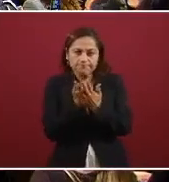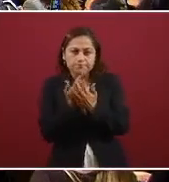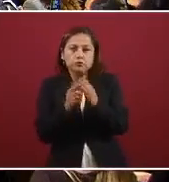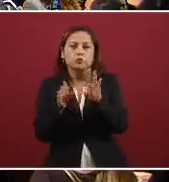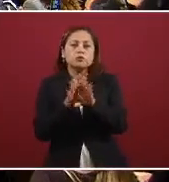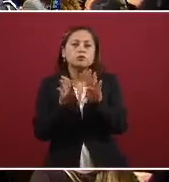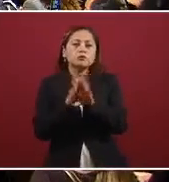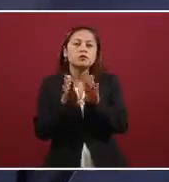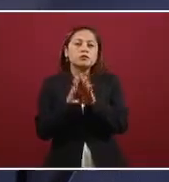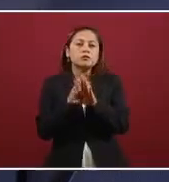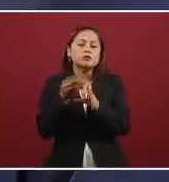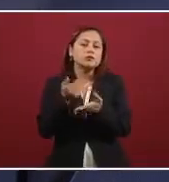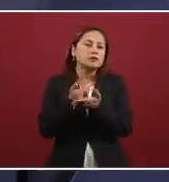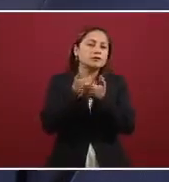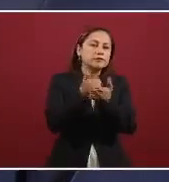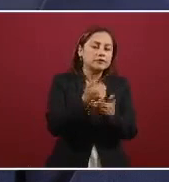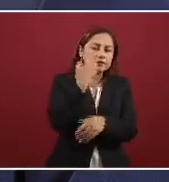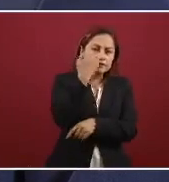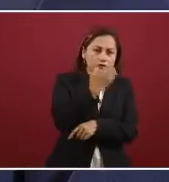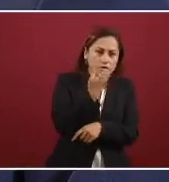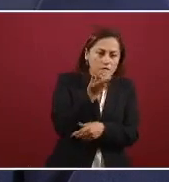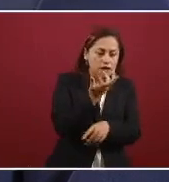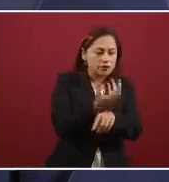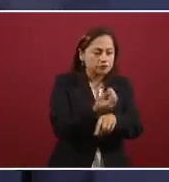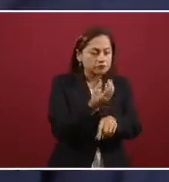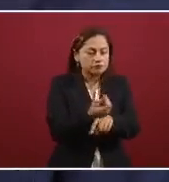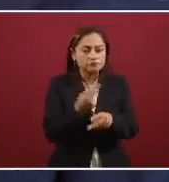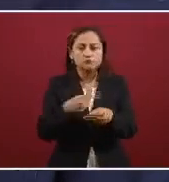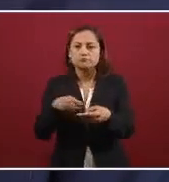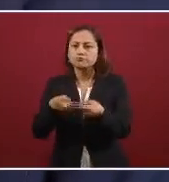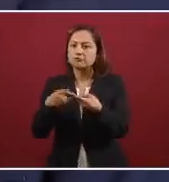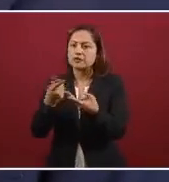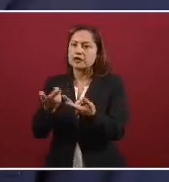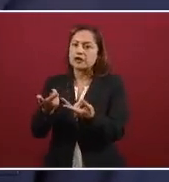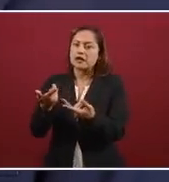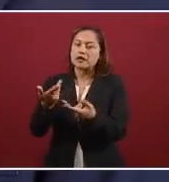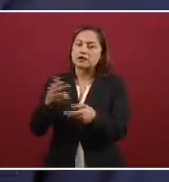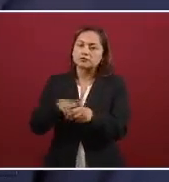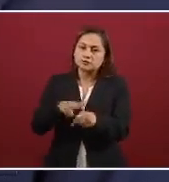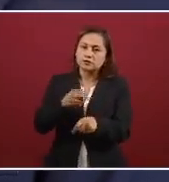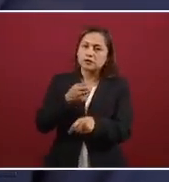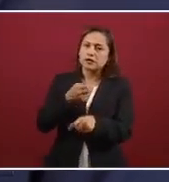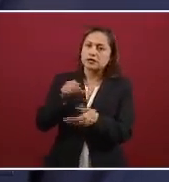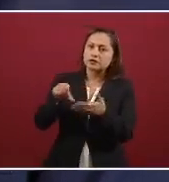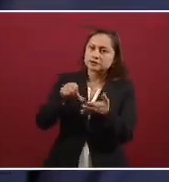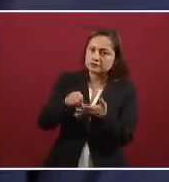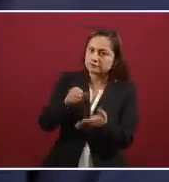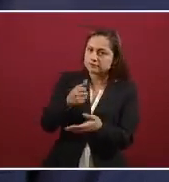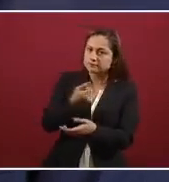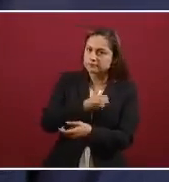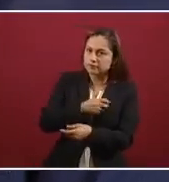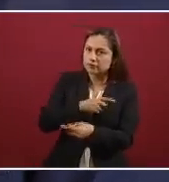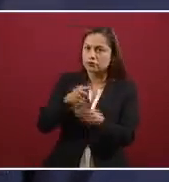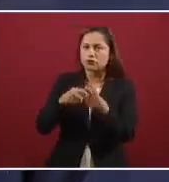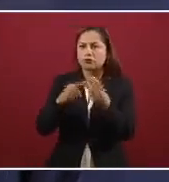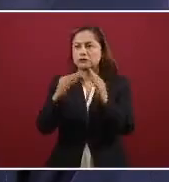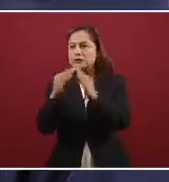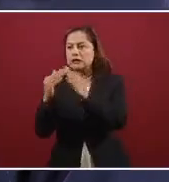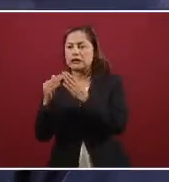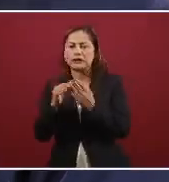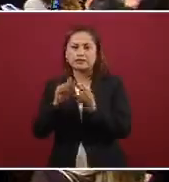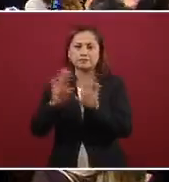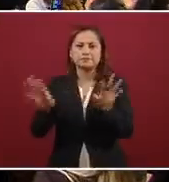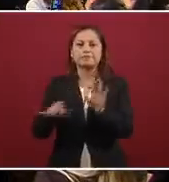de escuelas, centros de salud y lo que es vivienda en general. Estamos en eso. Sí.